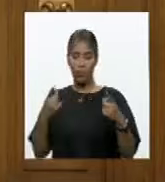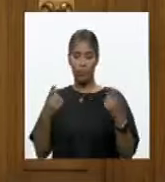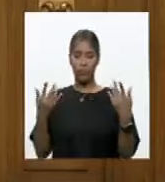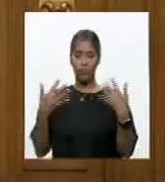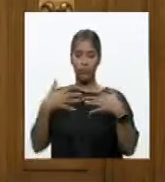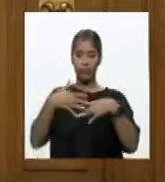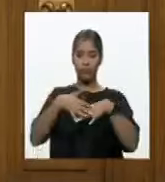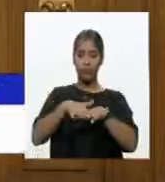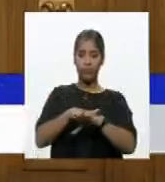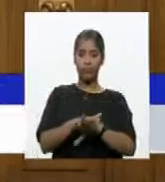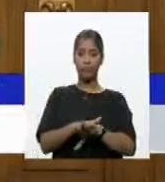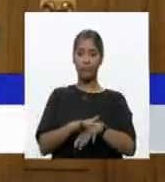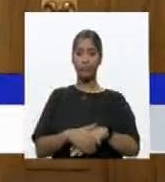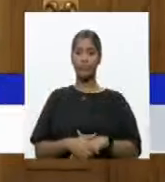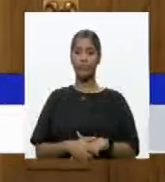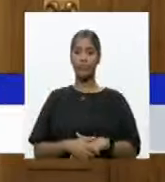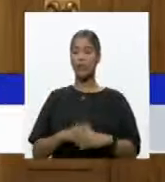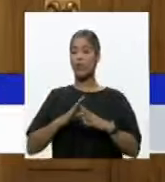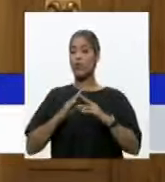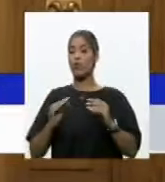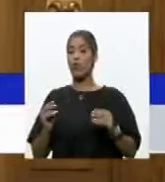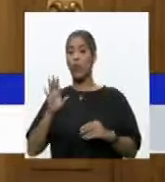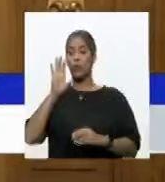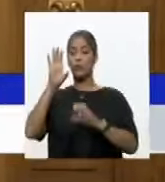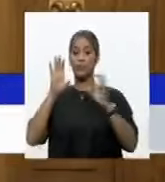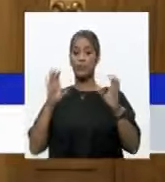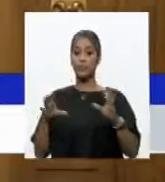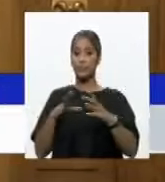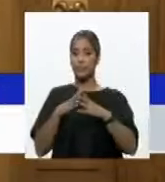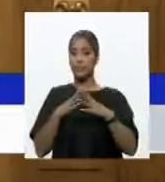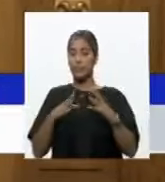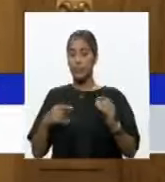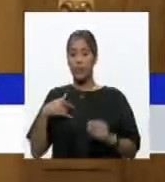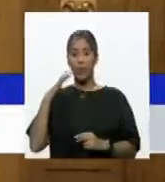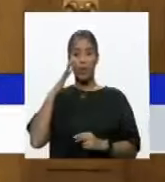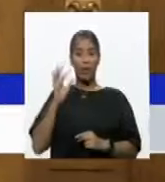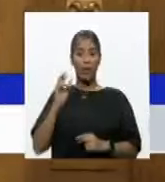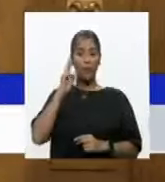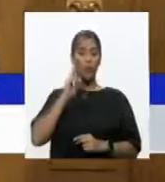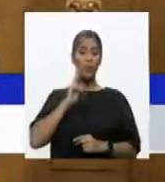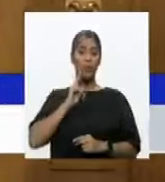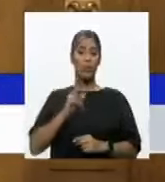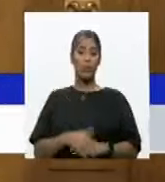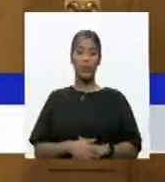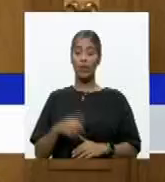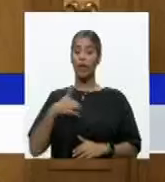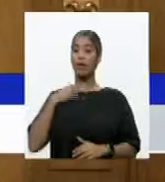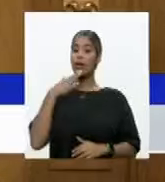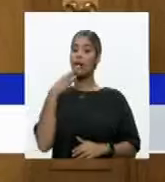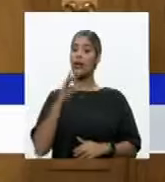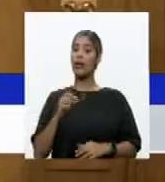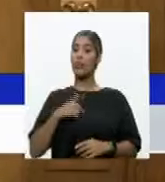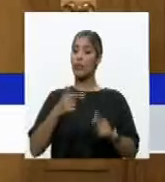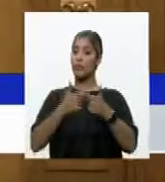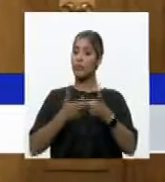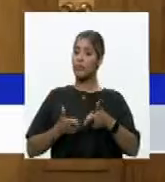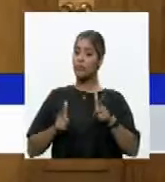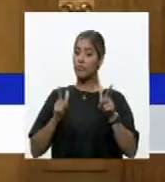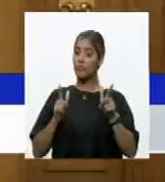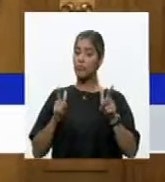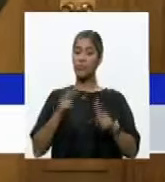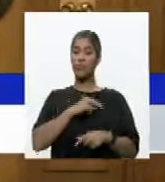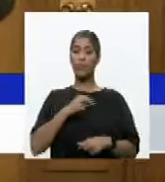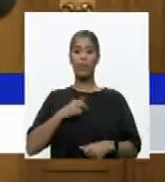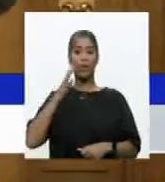una unidad monolítica entre todos los patriotas, entre todos los que creemos en Bolívar, los que creemos en nuestros libertadores, los